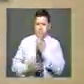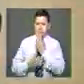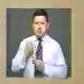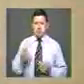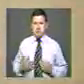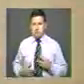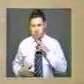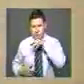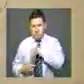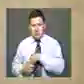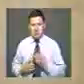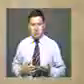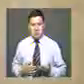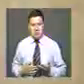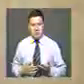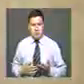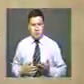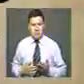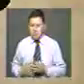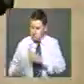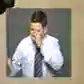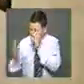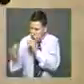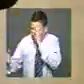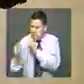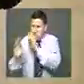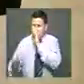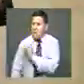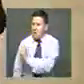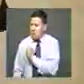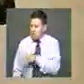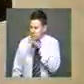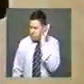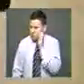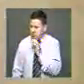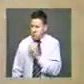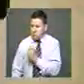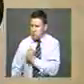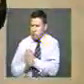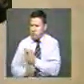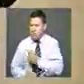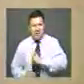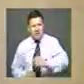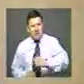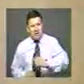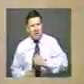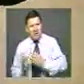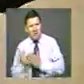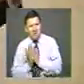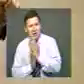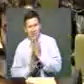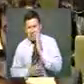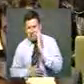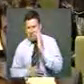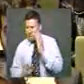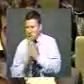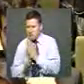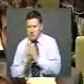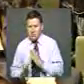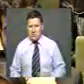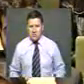el swinger lo acordemos los dos y violemos mutuamente el derecho a la fidelidad, no hay